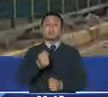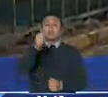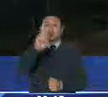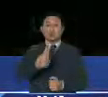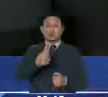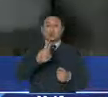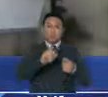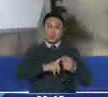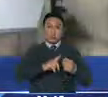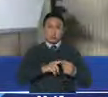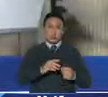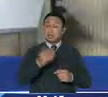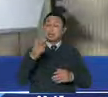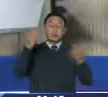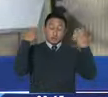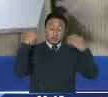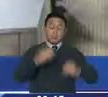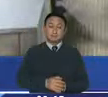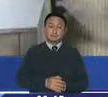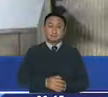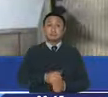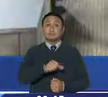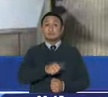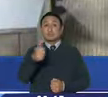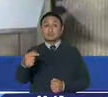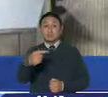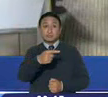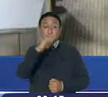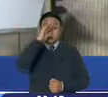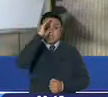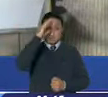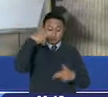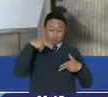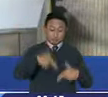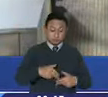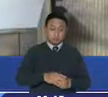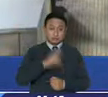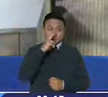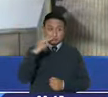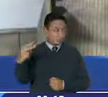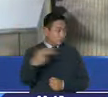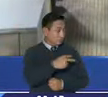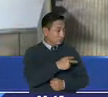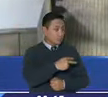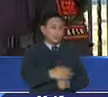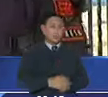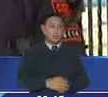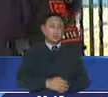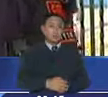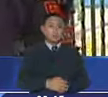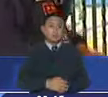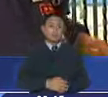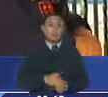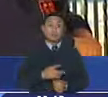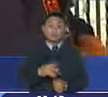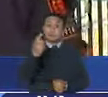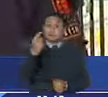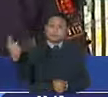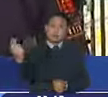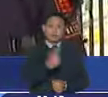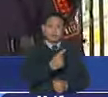Guayaquil. Al otro lado de la estructura se encontraba el guardia de seguridad, quien se percató de lo que estaba sucediendo y de inmediato